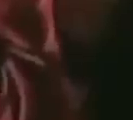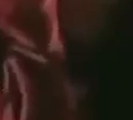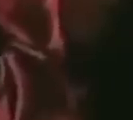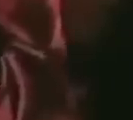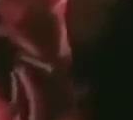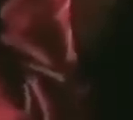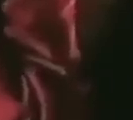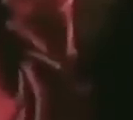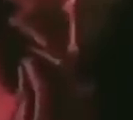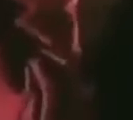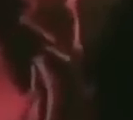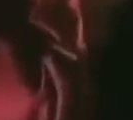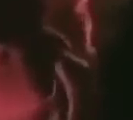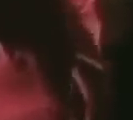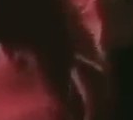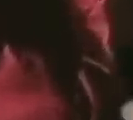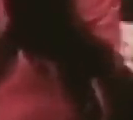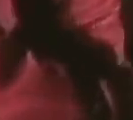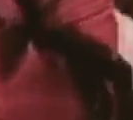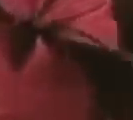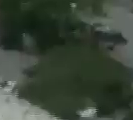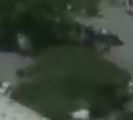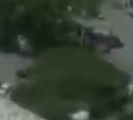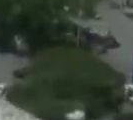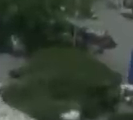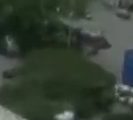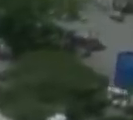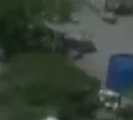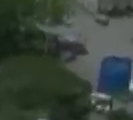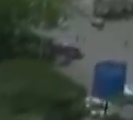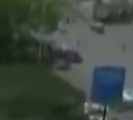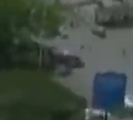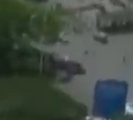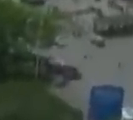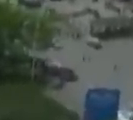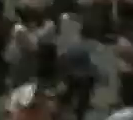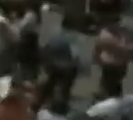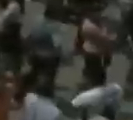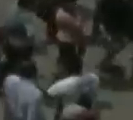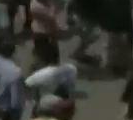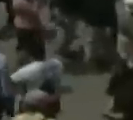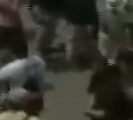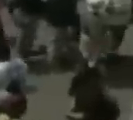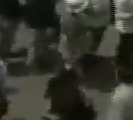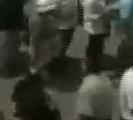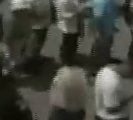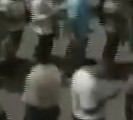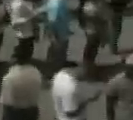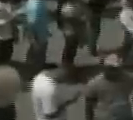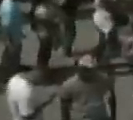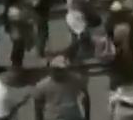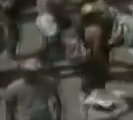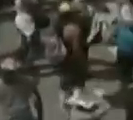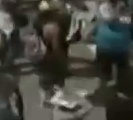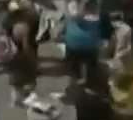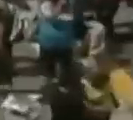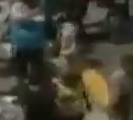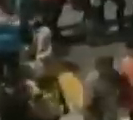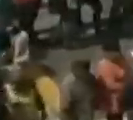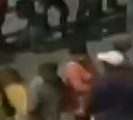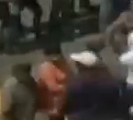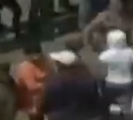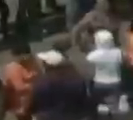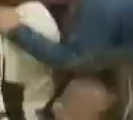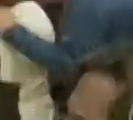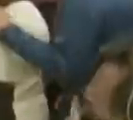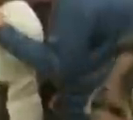al gobierno revolucionario del presidente Nicolás Maduro. El CNE habilitó el poliedro de Caracas para que las personas que ejercían su derecho al voto en